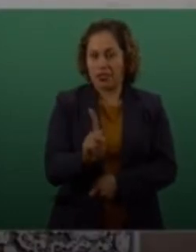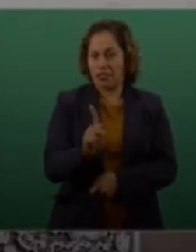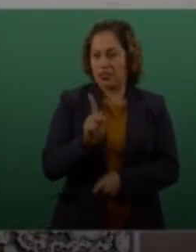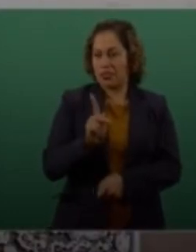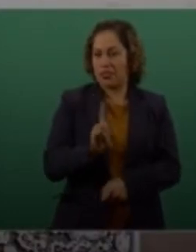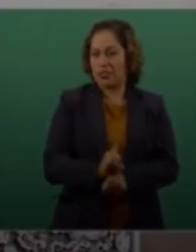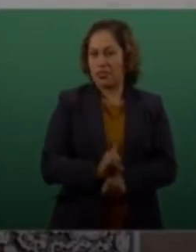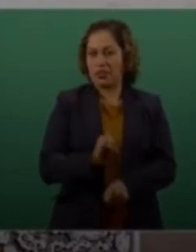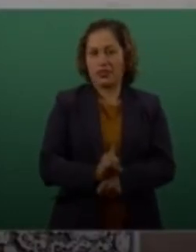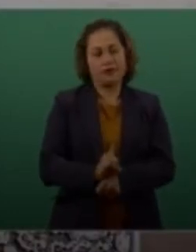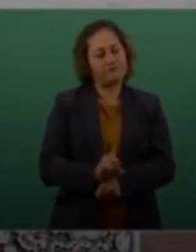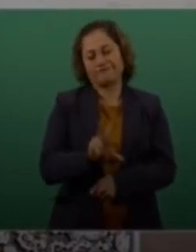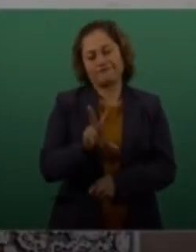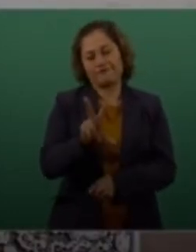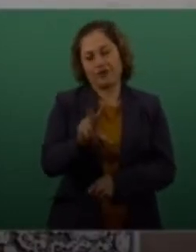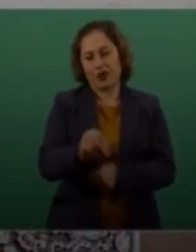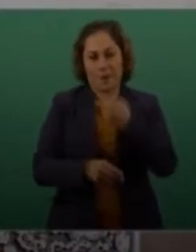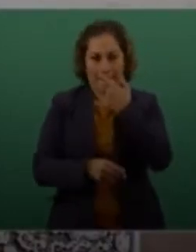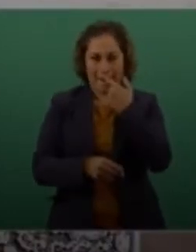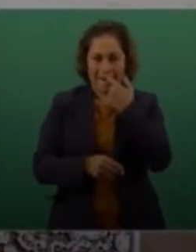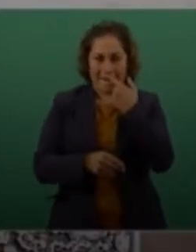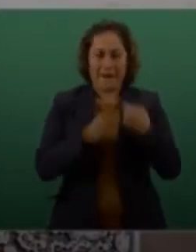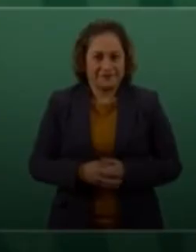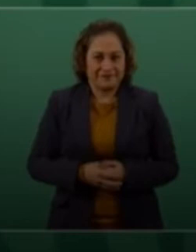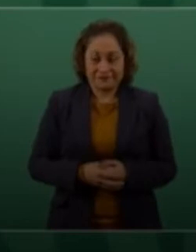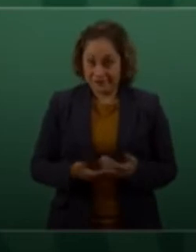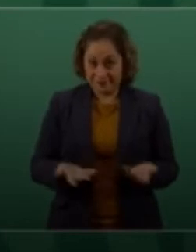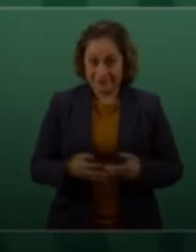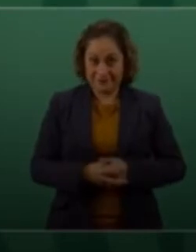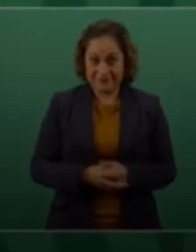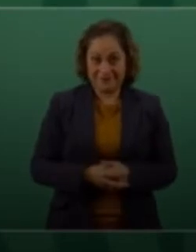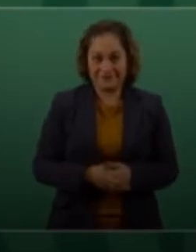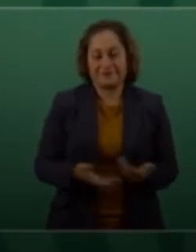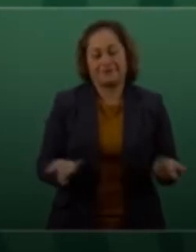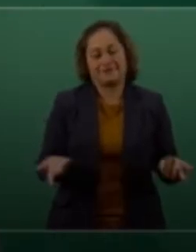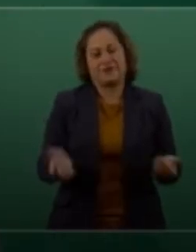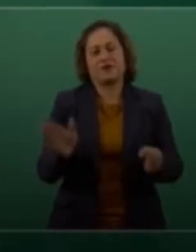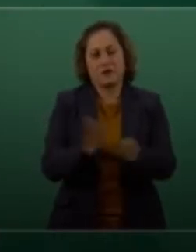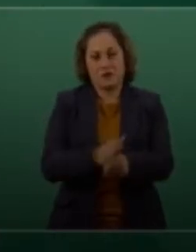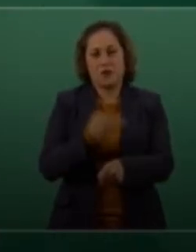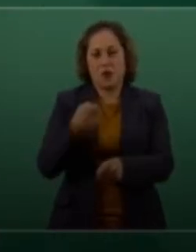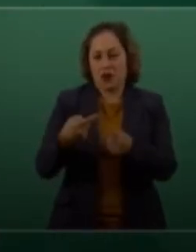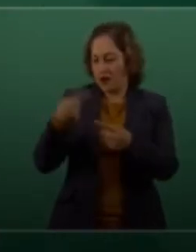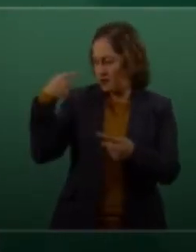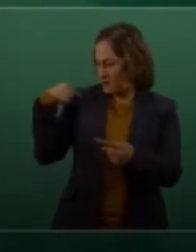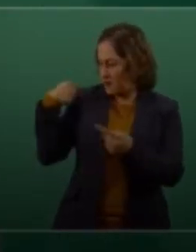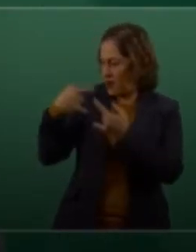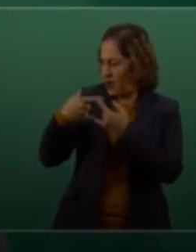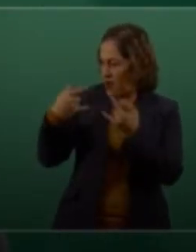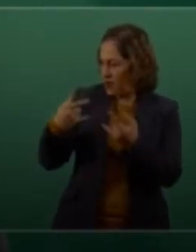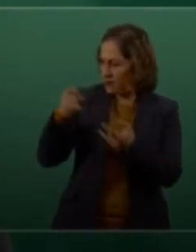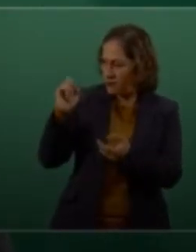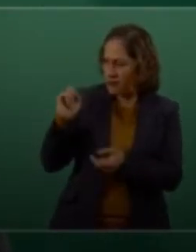Siempre hay que preguntarse, ¿y de parte de quién? Entonces, ya, como dicen algunos,